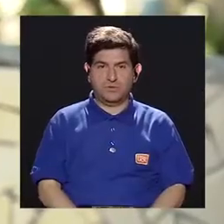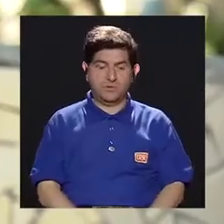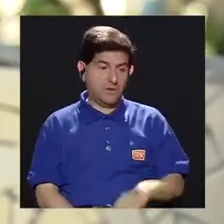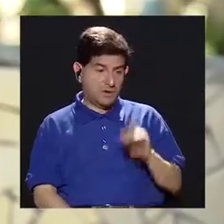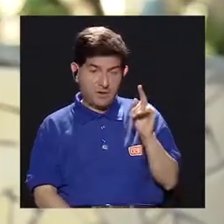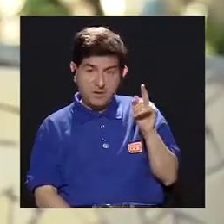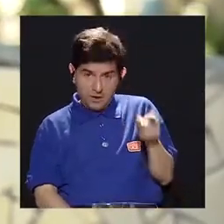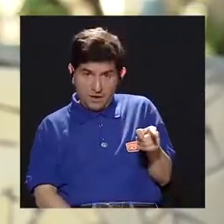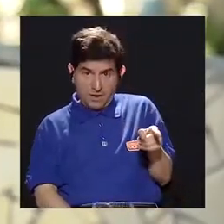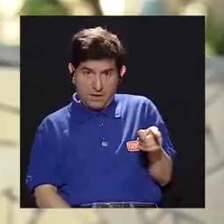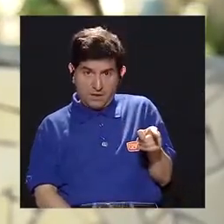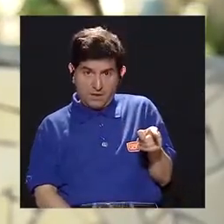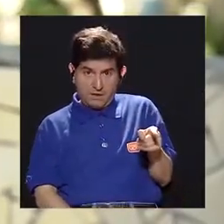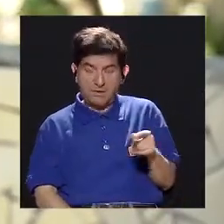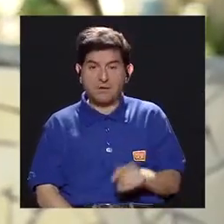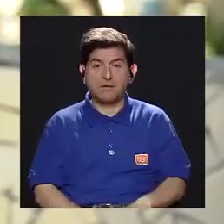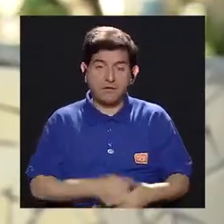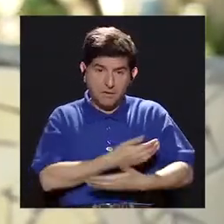que